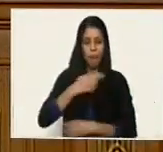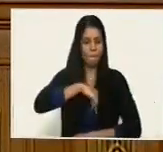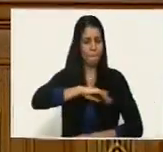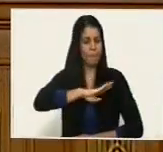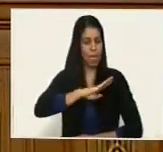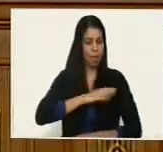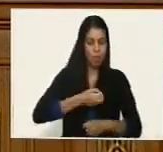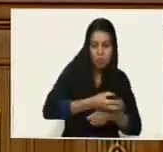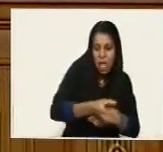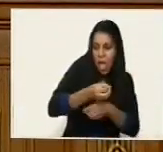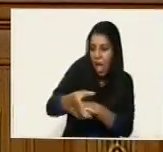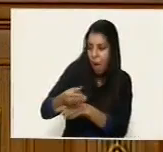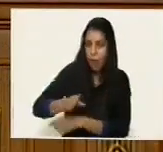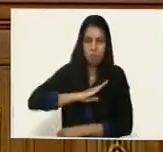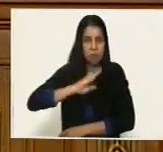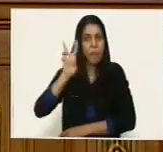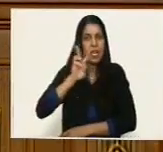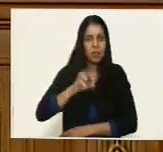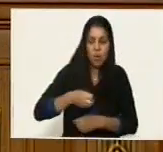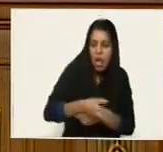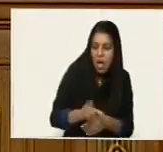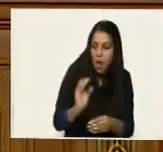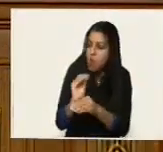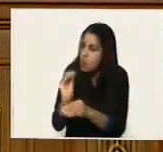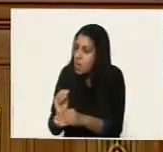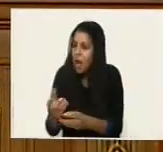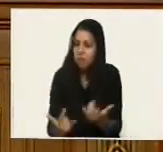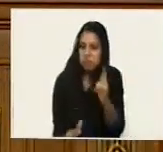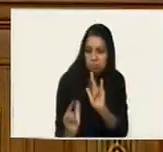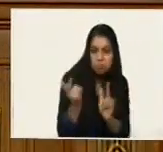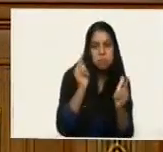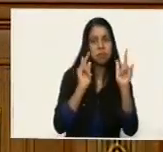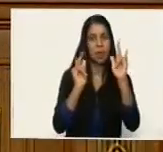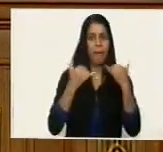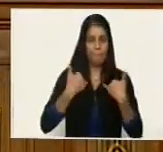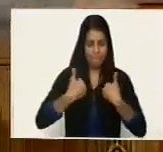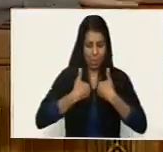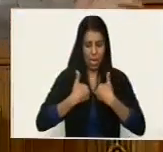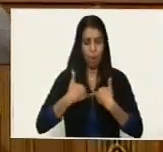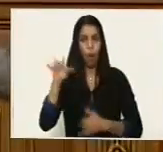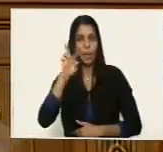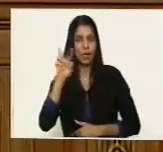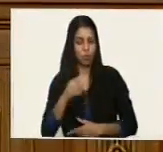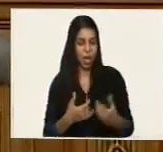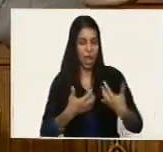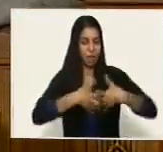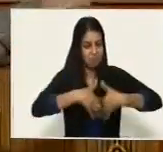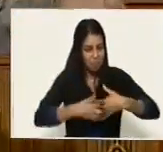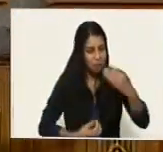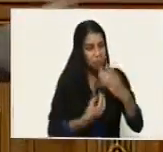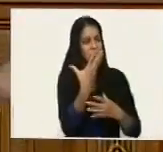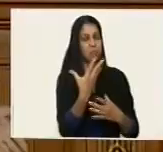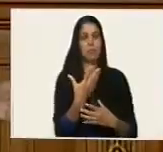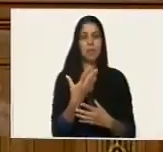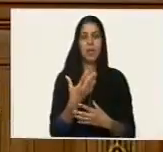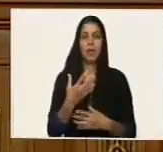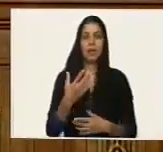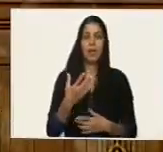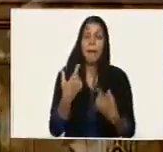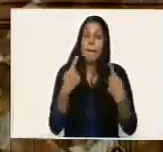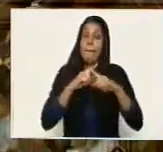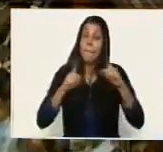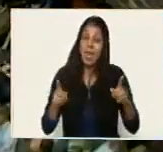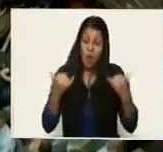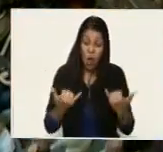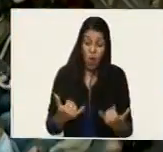nuestros alimentos, los cosechemos, los procesemos, vamos a ser dependientes, no vamos a ser completamente